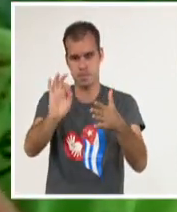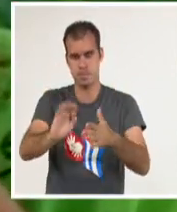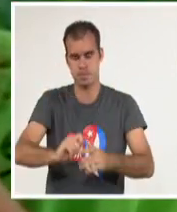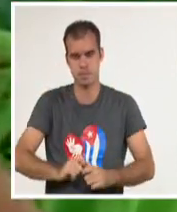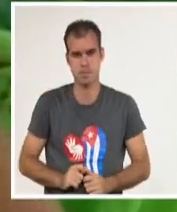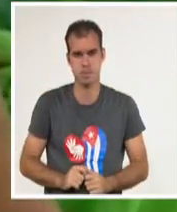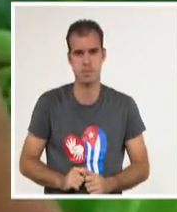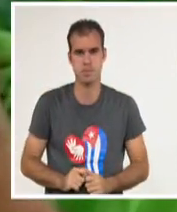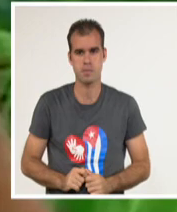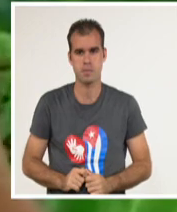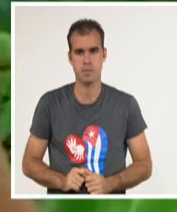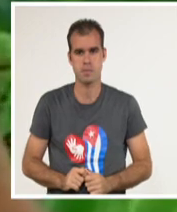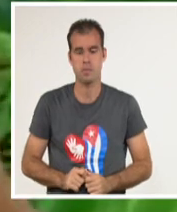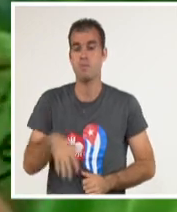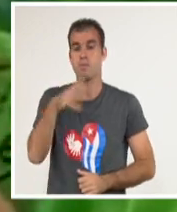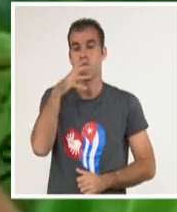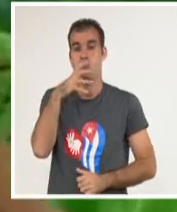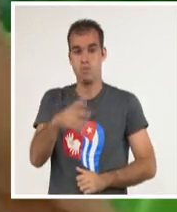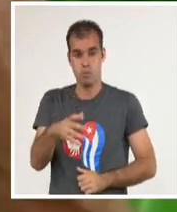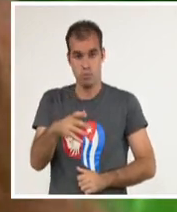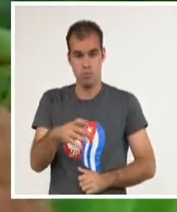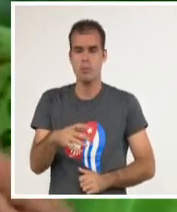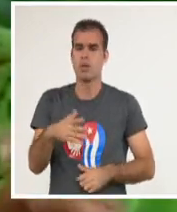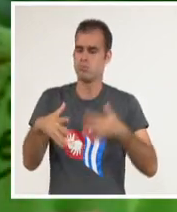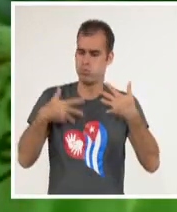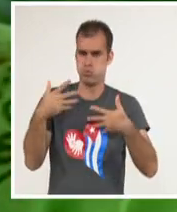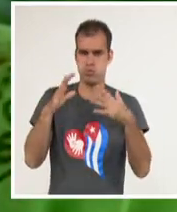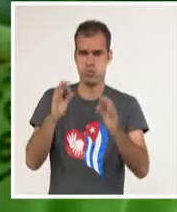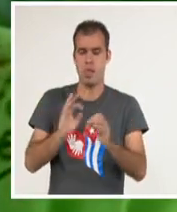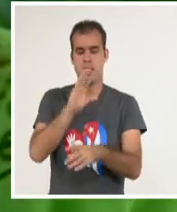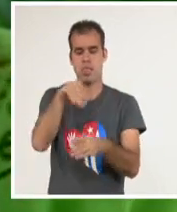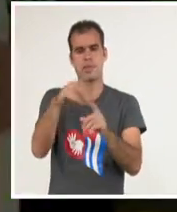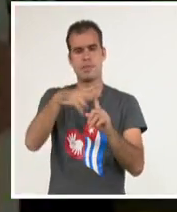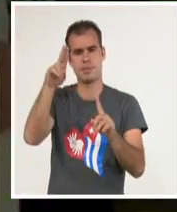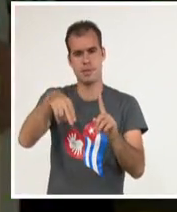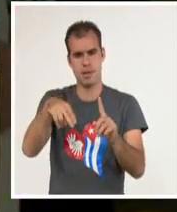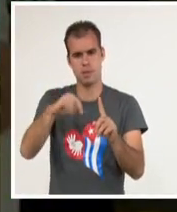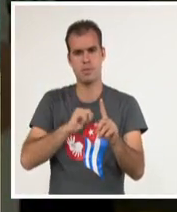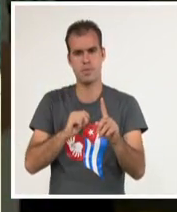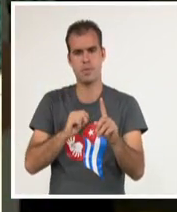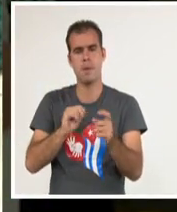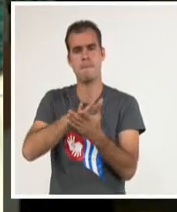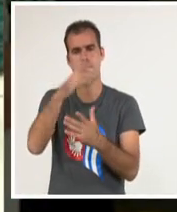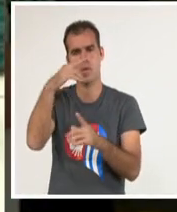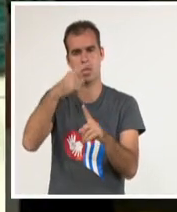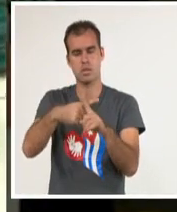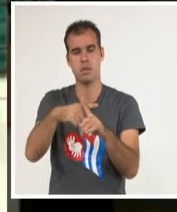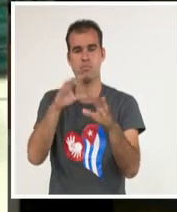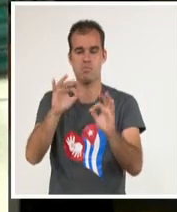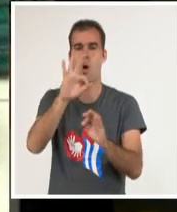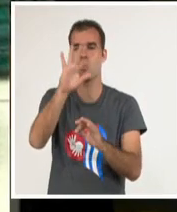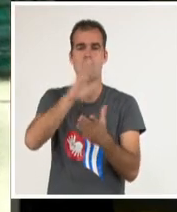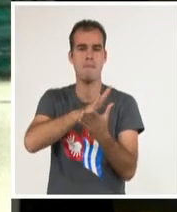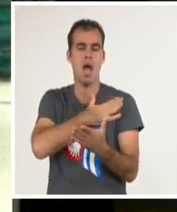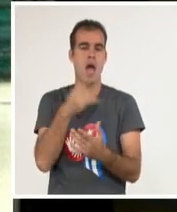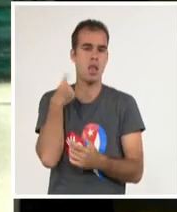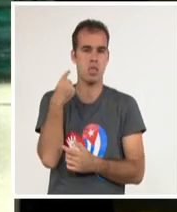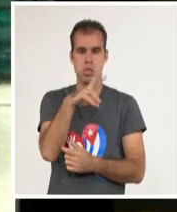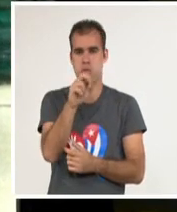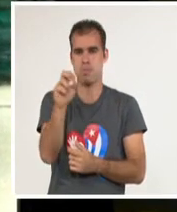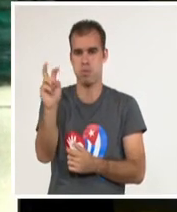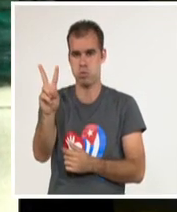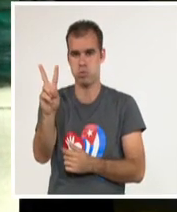El comandante en jefe, en acto solemne en el Teatro Carlos Marx, efectuado el 8 de marzo del año 2002, le impuso la